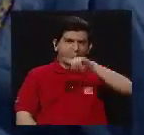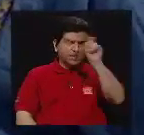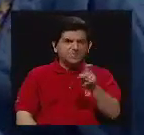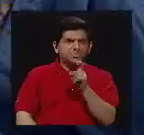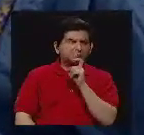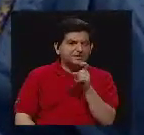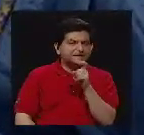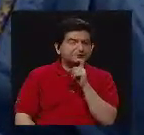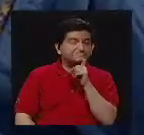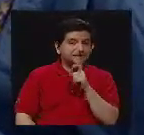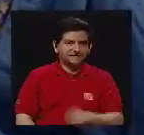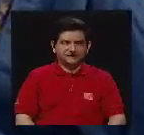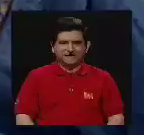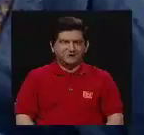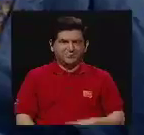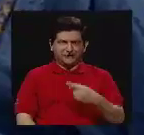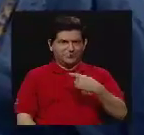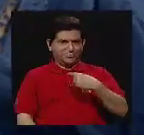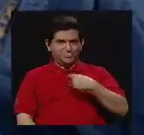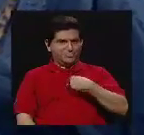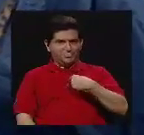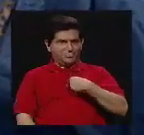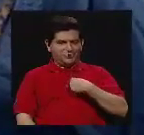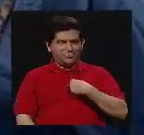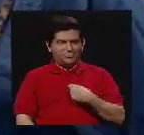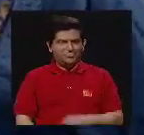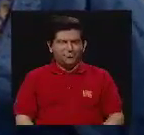Una pregunta difícil que conste, yo no